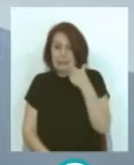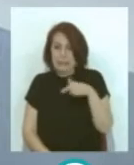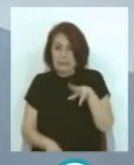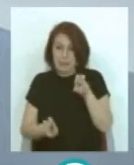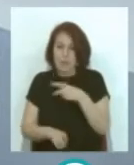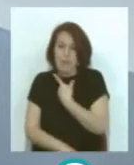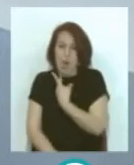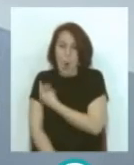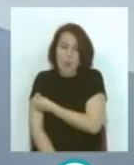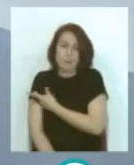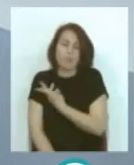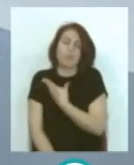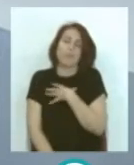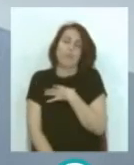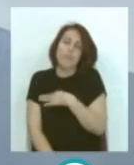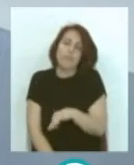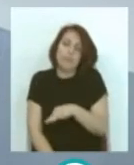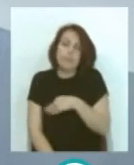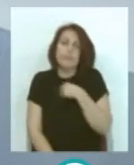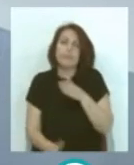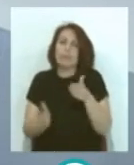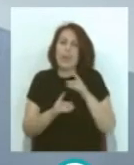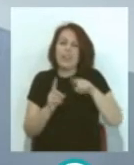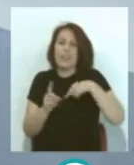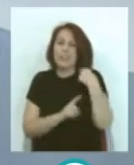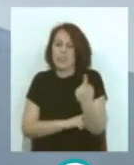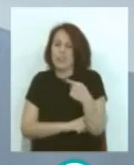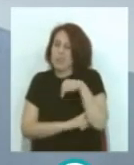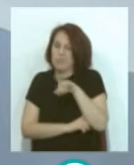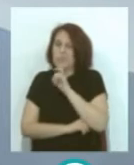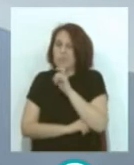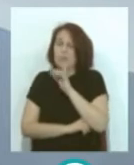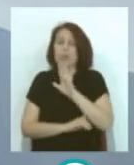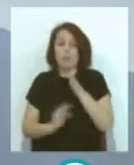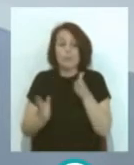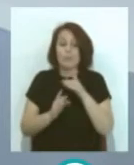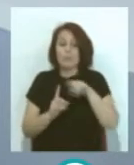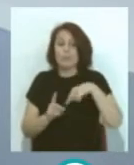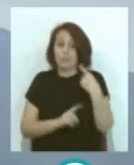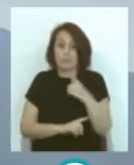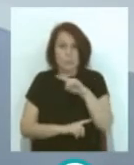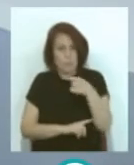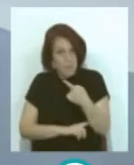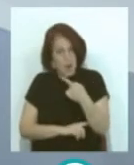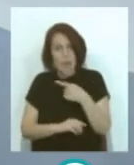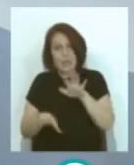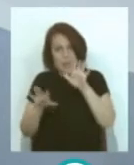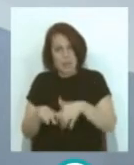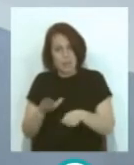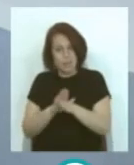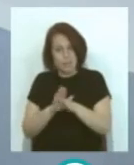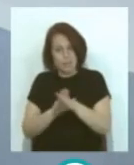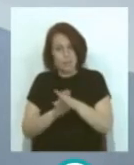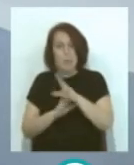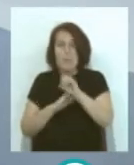la vacuna podemos estar la temporada que viene. Esta va a ser bastante complicada, pero la temporada que viene, primero que se mantenga el Cádiz en la